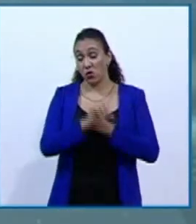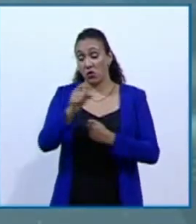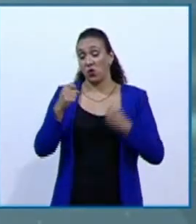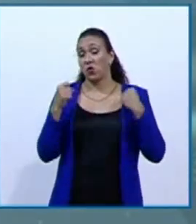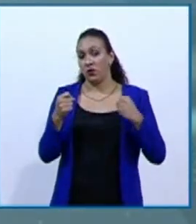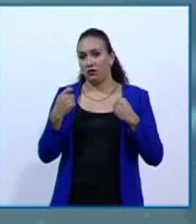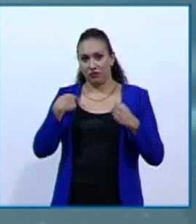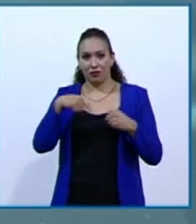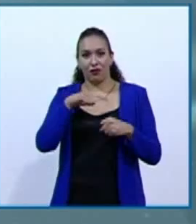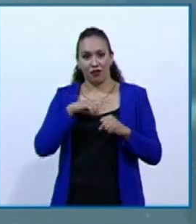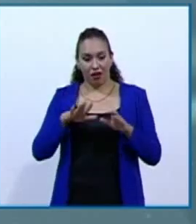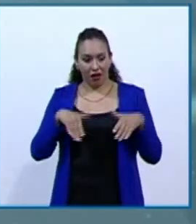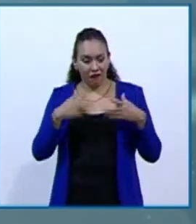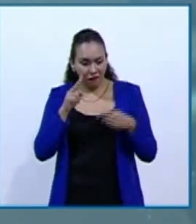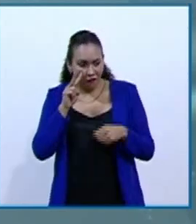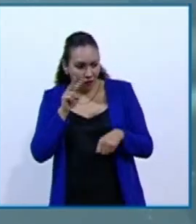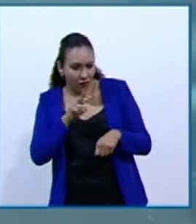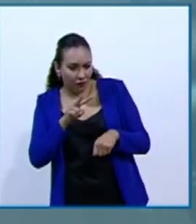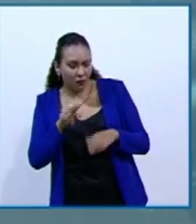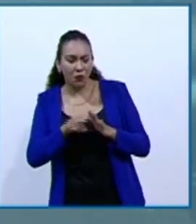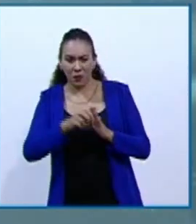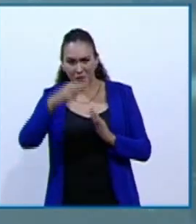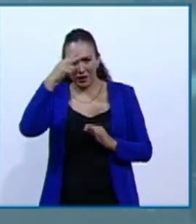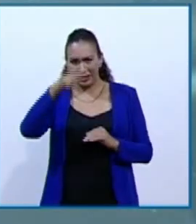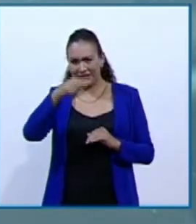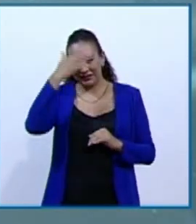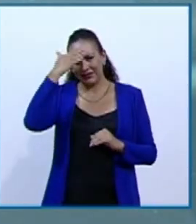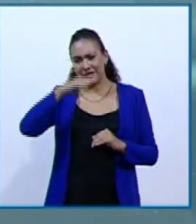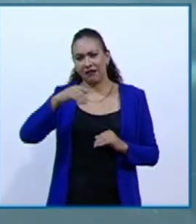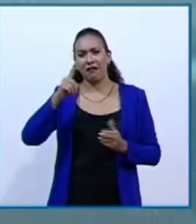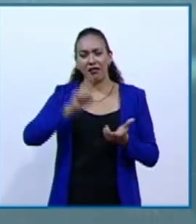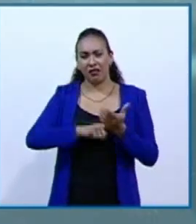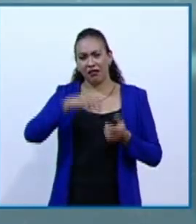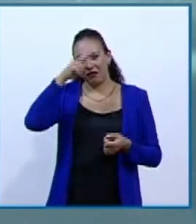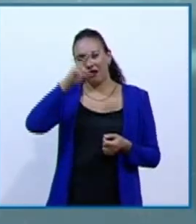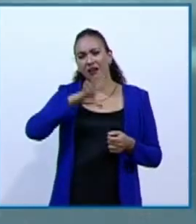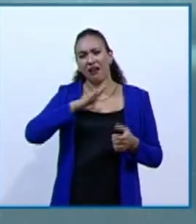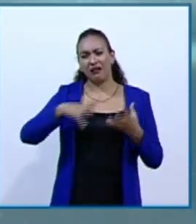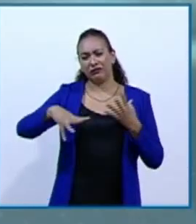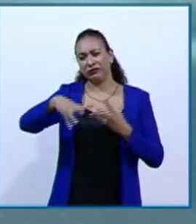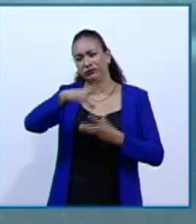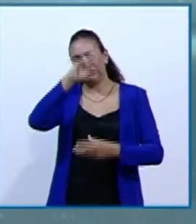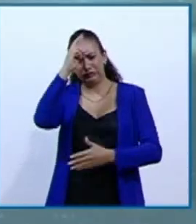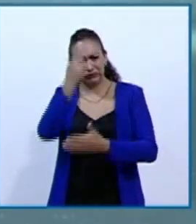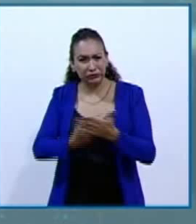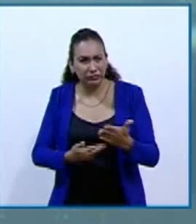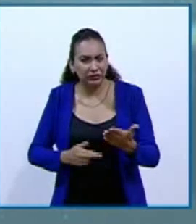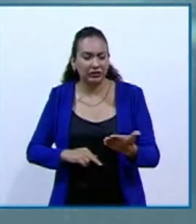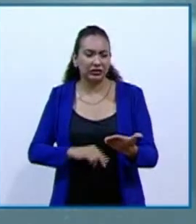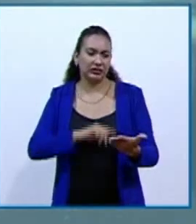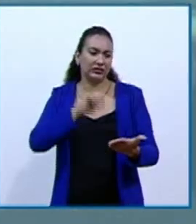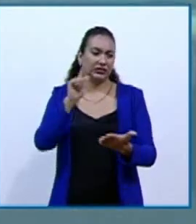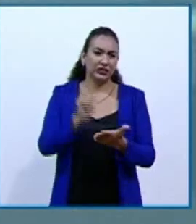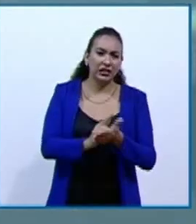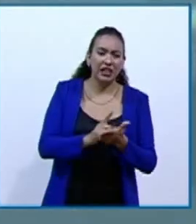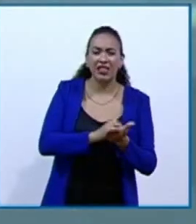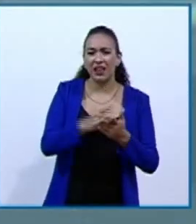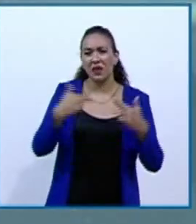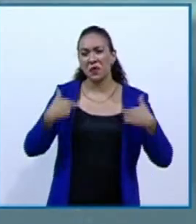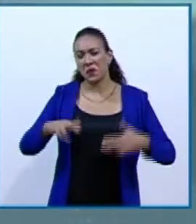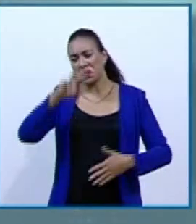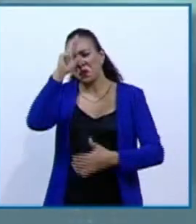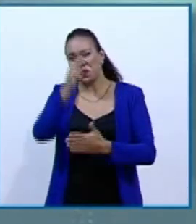tenemos problemas sobre violencia o derechos humanos, derechos